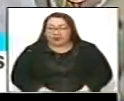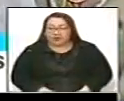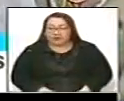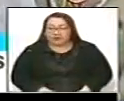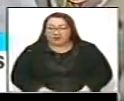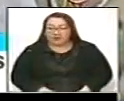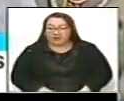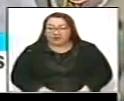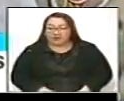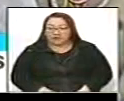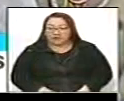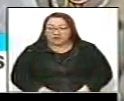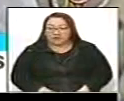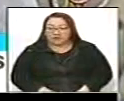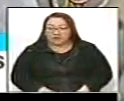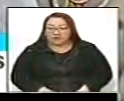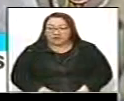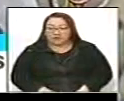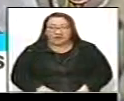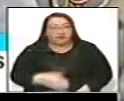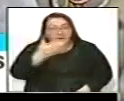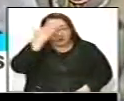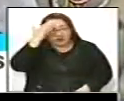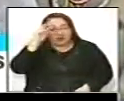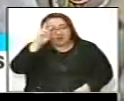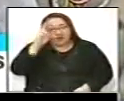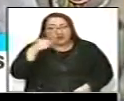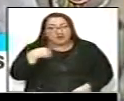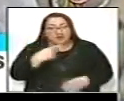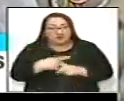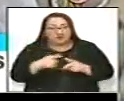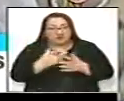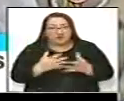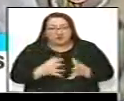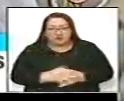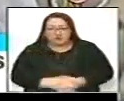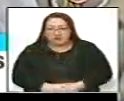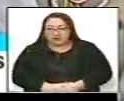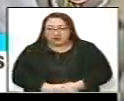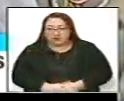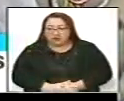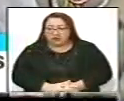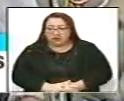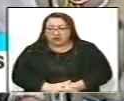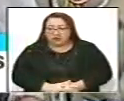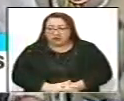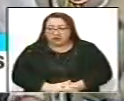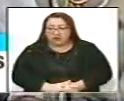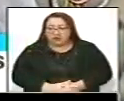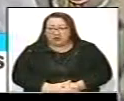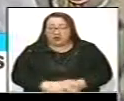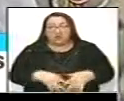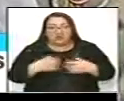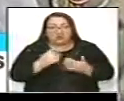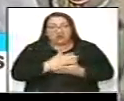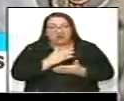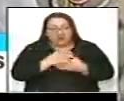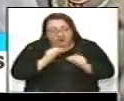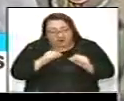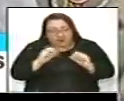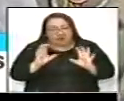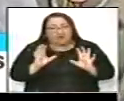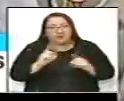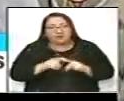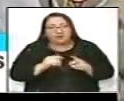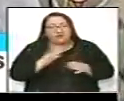saber que el país tiene una riqueza y una variedad, ¿verdad? Que pueden ser un obstáculo, claro que lo son. Y